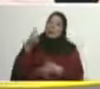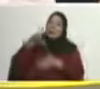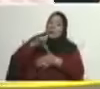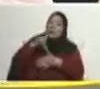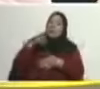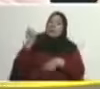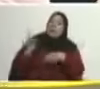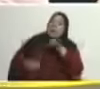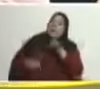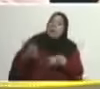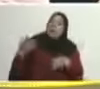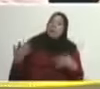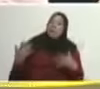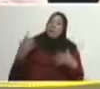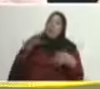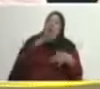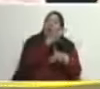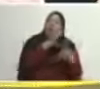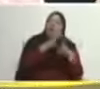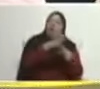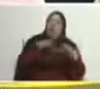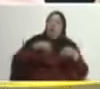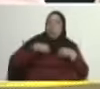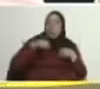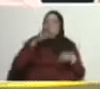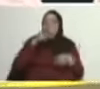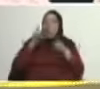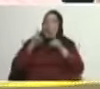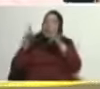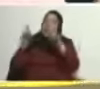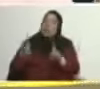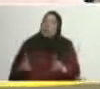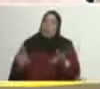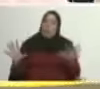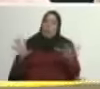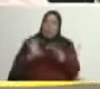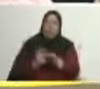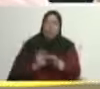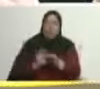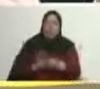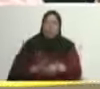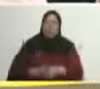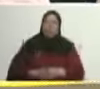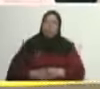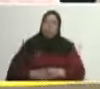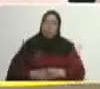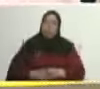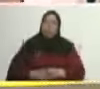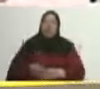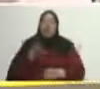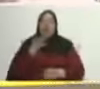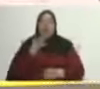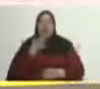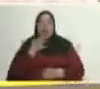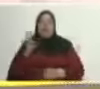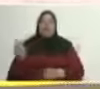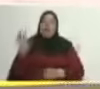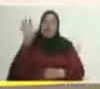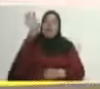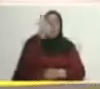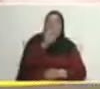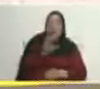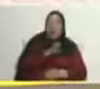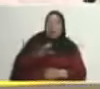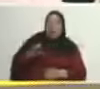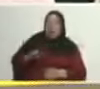debe a las decisiones que han sido tomadas unilateralmente, de tal manera que es importante